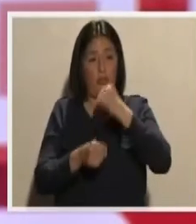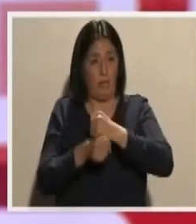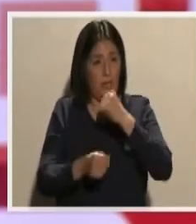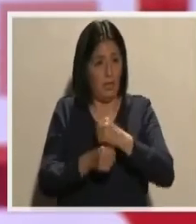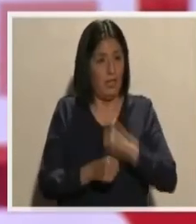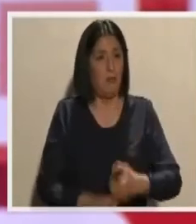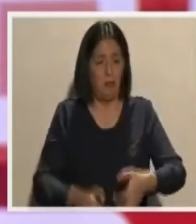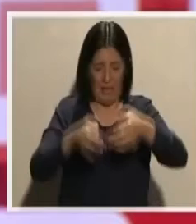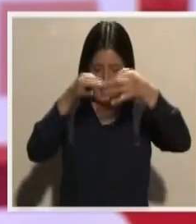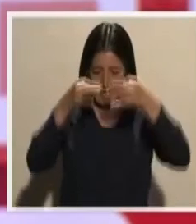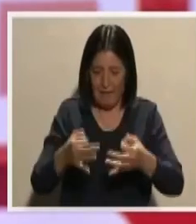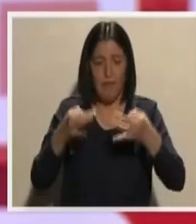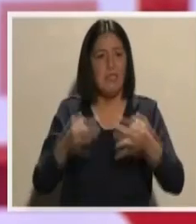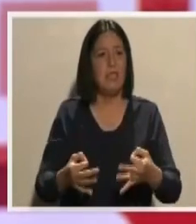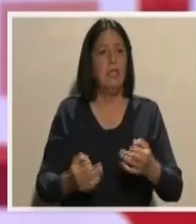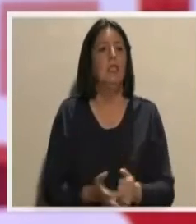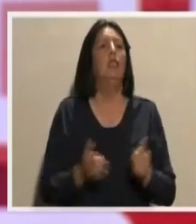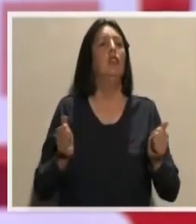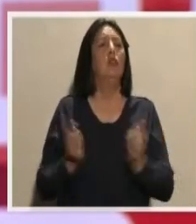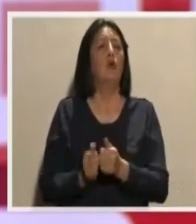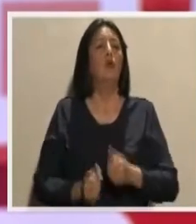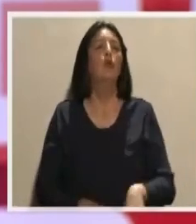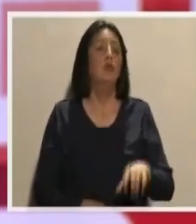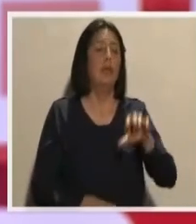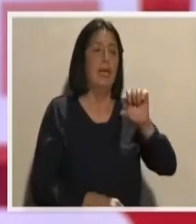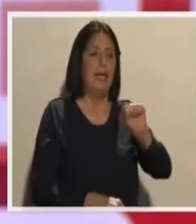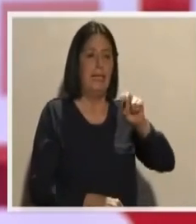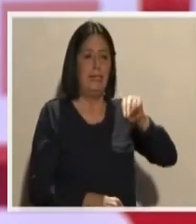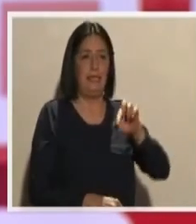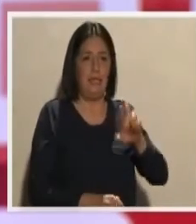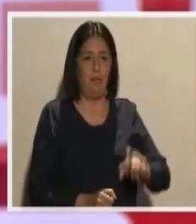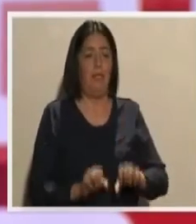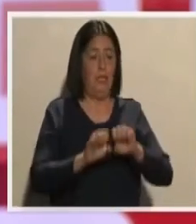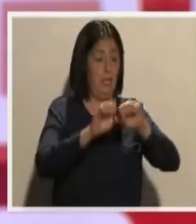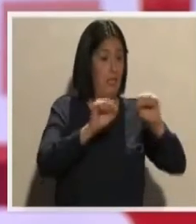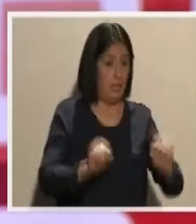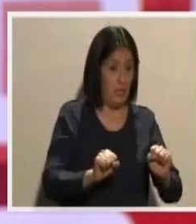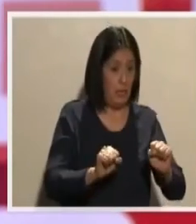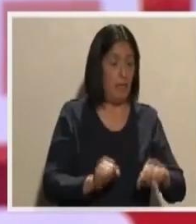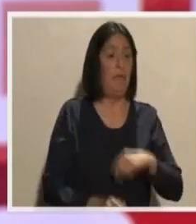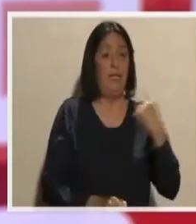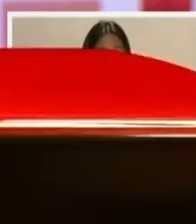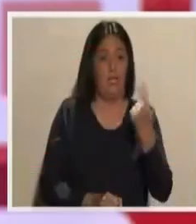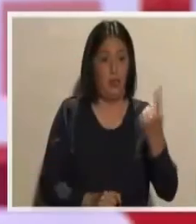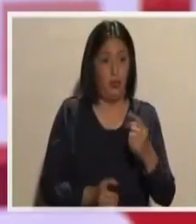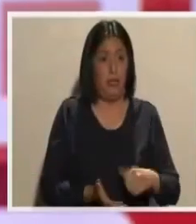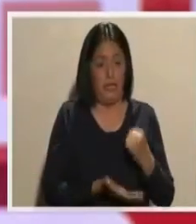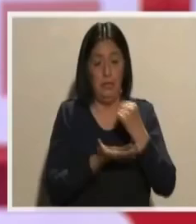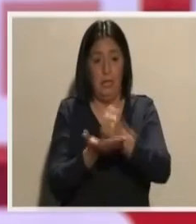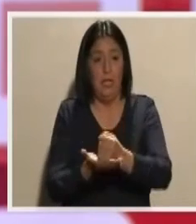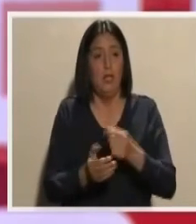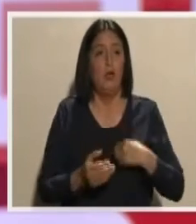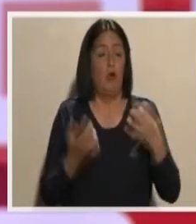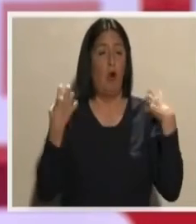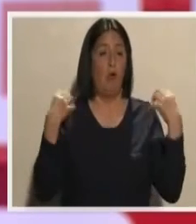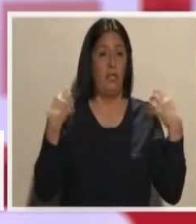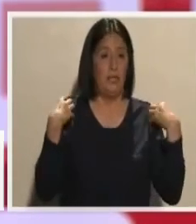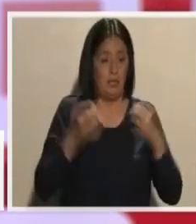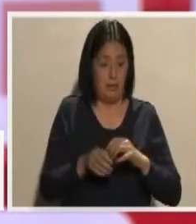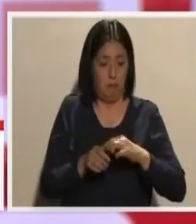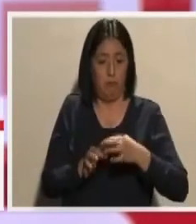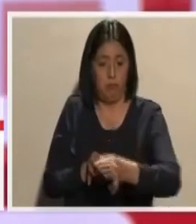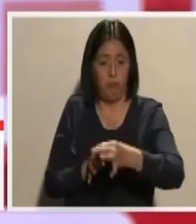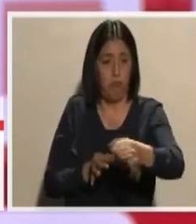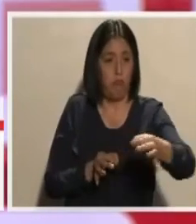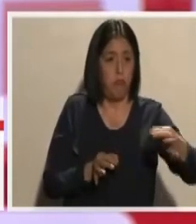manera eficiente con un SNIP que tenga oficinas regionales descentralizadas. Así,